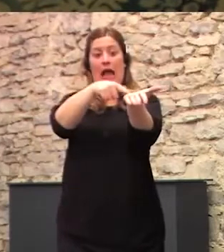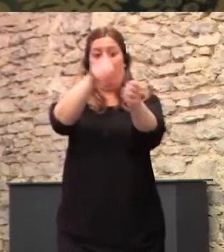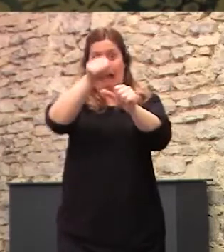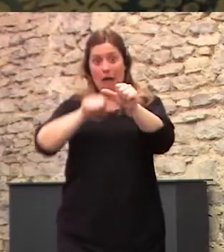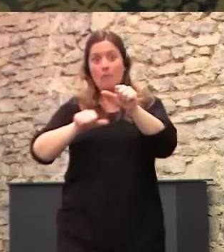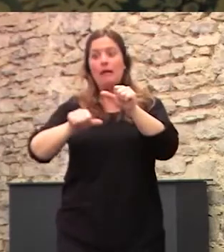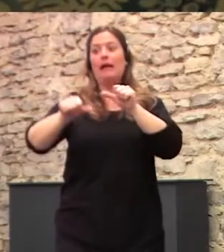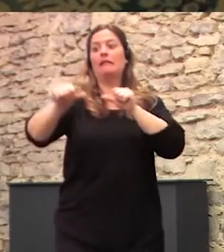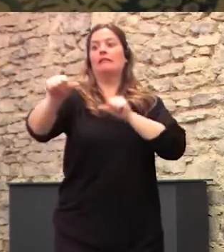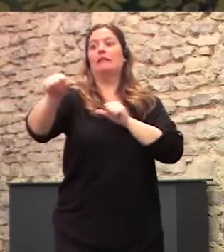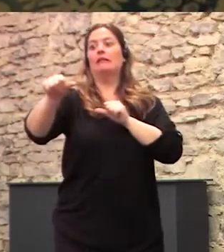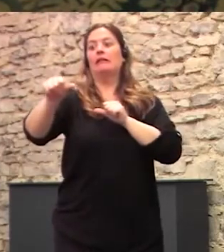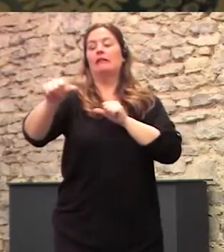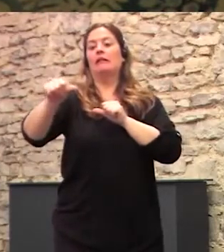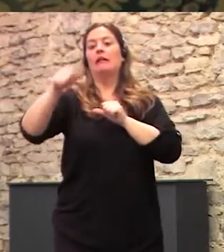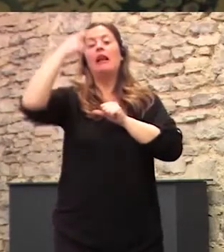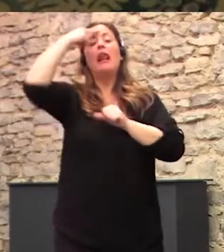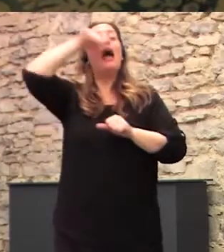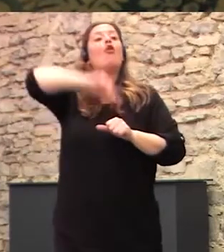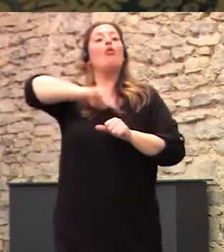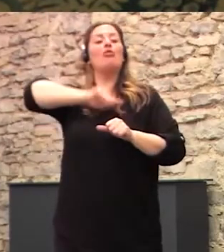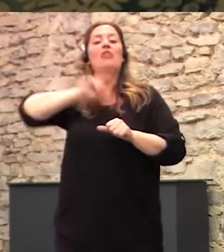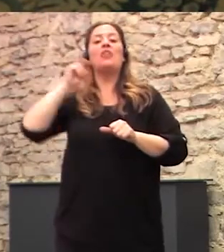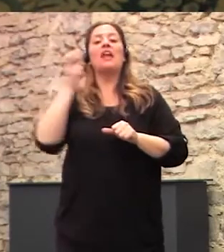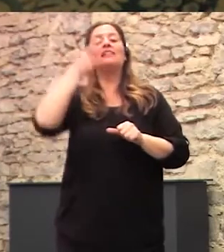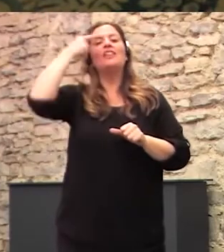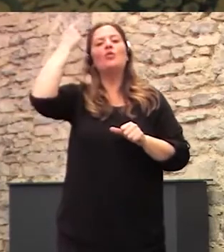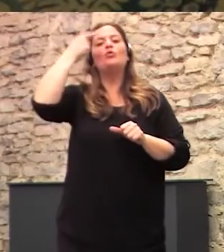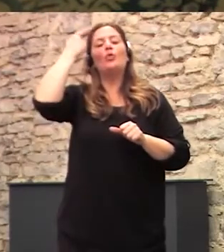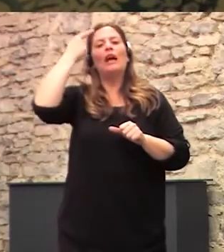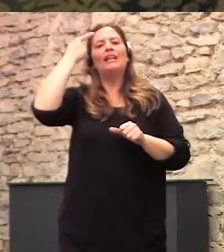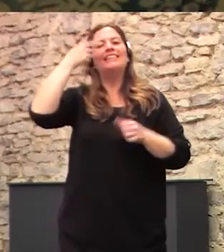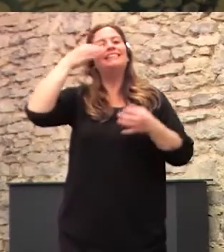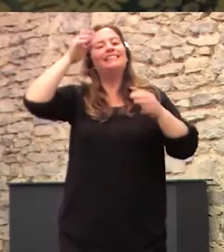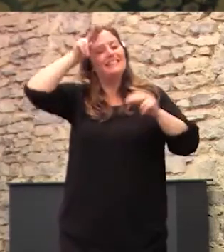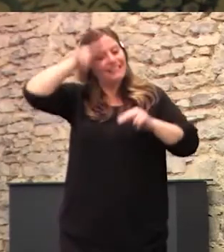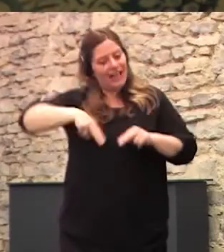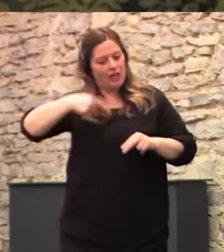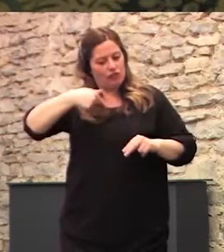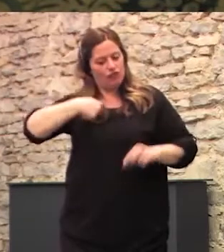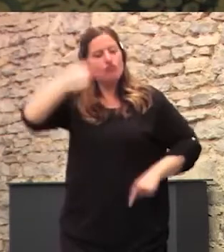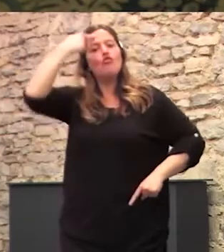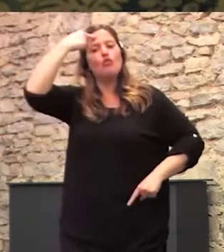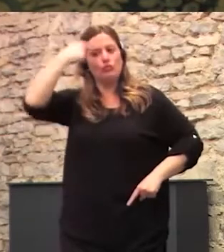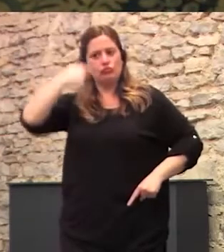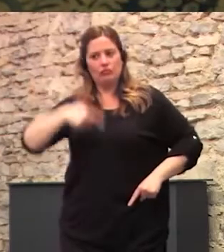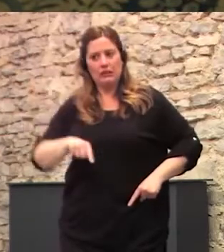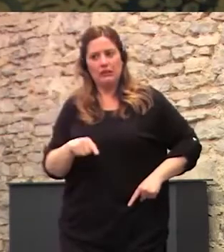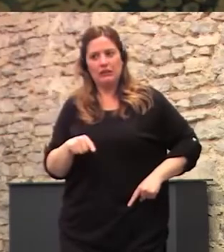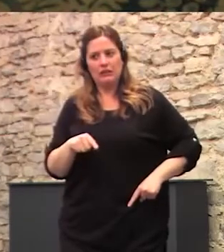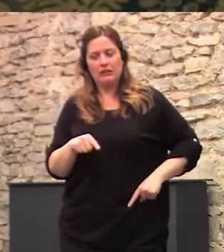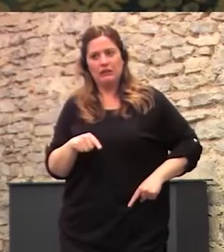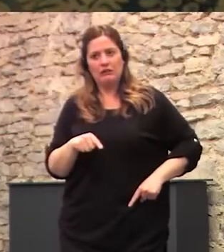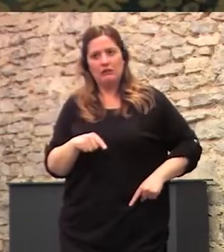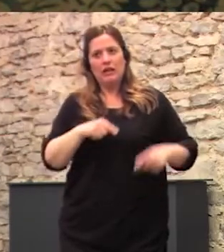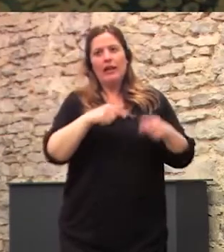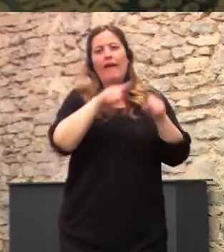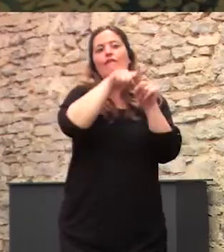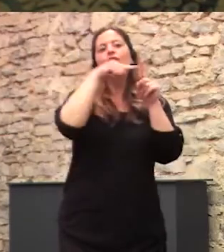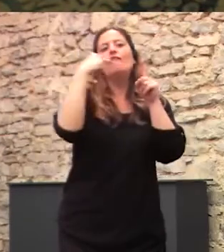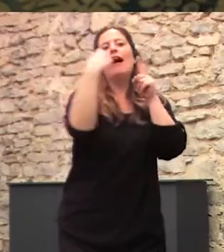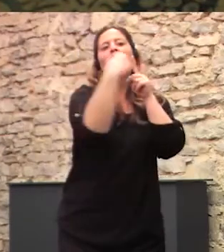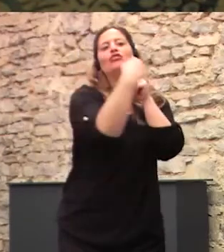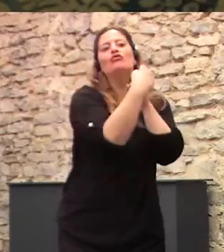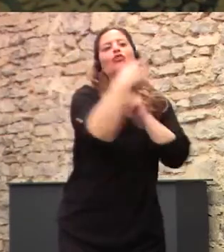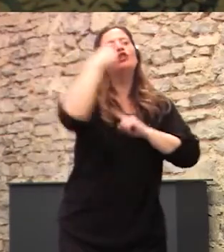partida, la conciencia intercultural es ser consciente de que de los elementos culturales que